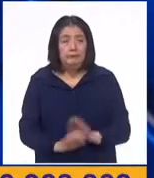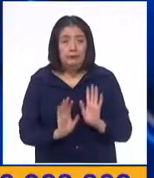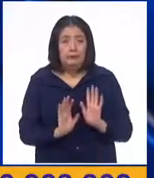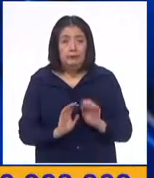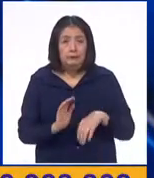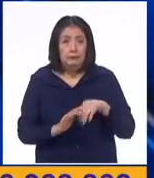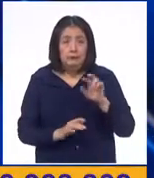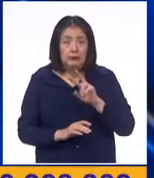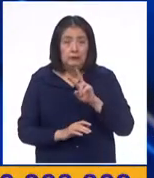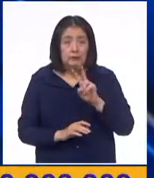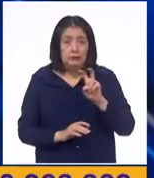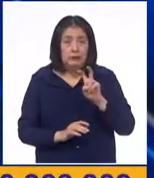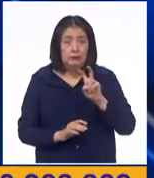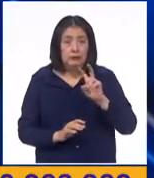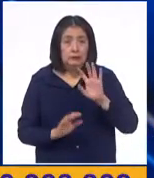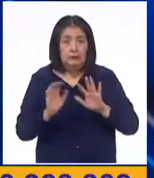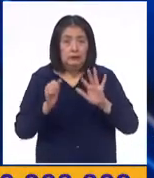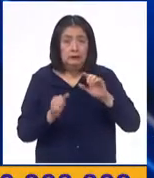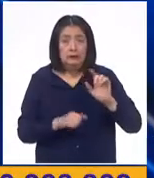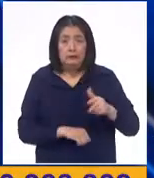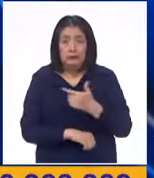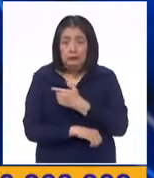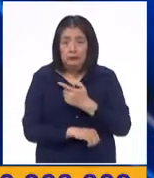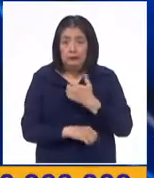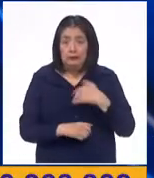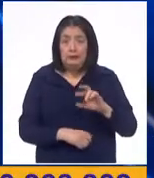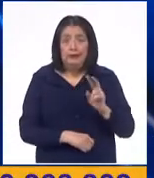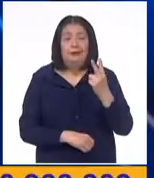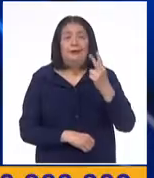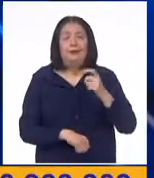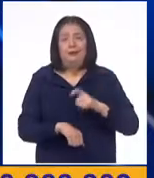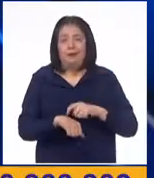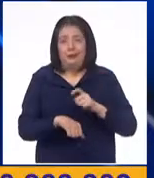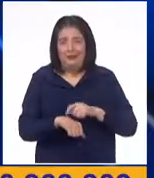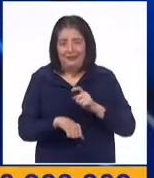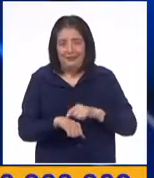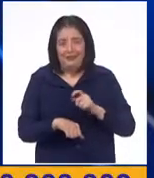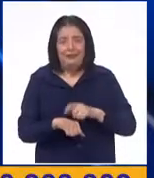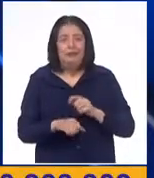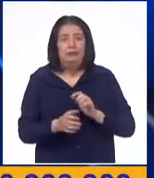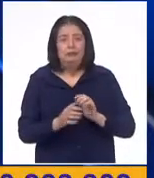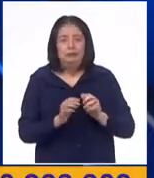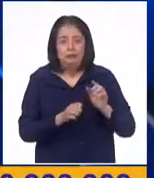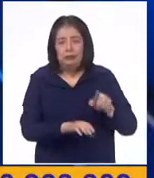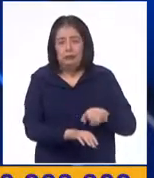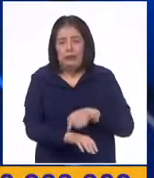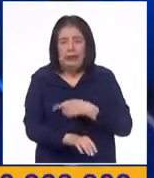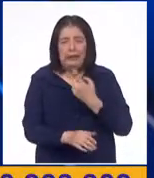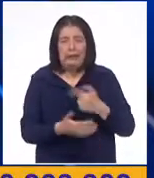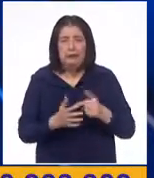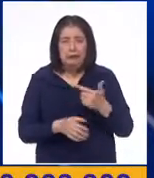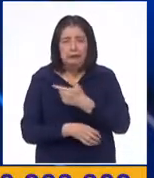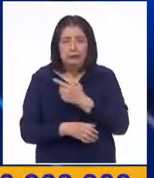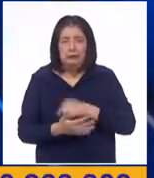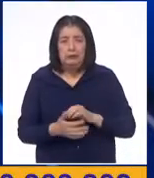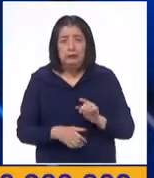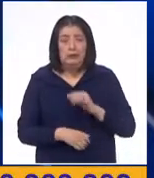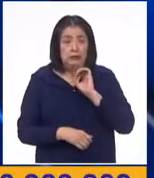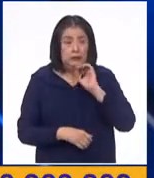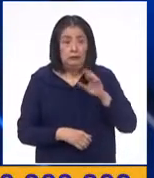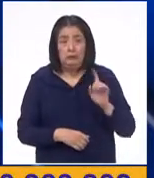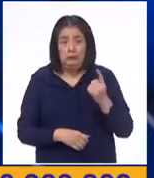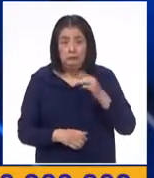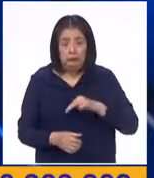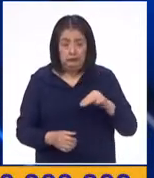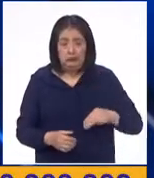Bueno, y más de 216 mil dosis fueron aplicadas en la segunda vacunatón de este fin de semana. Así lo ha señalado la premier Violeta